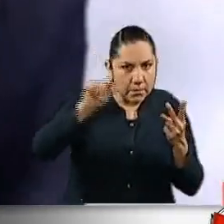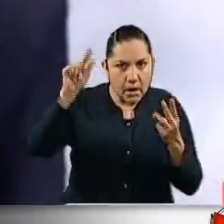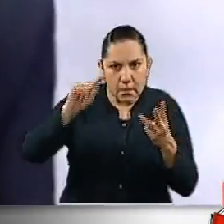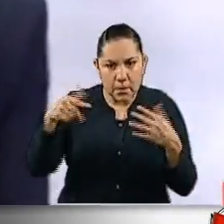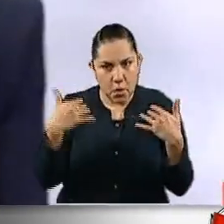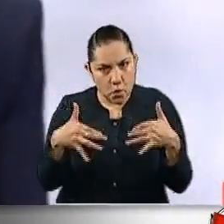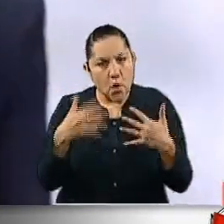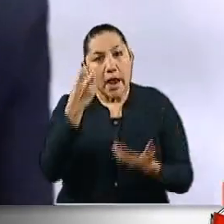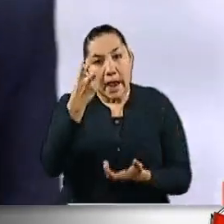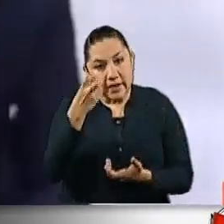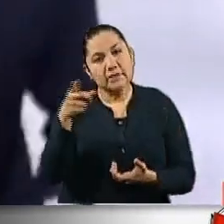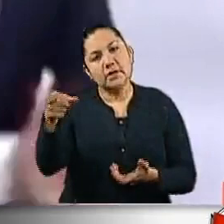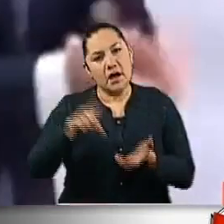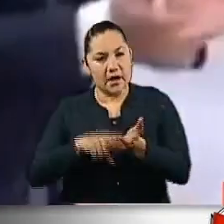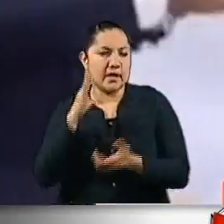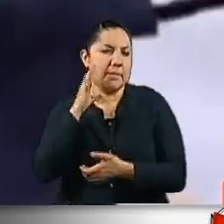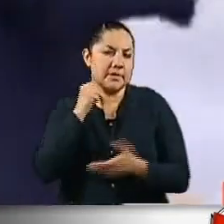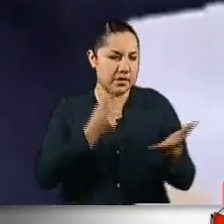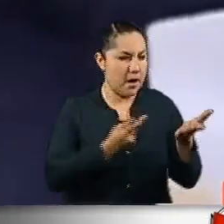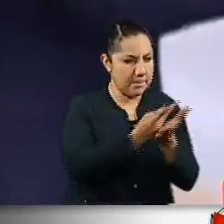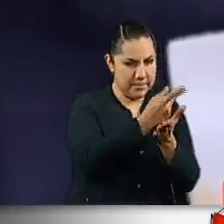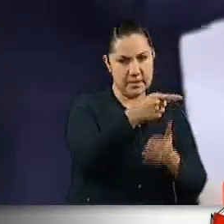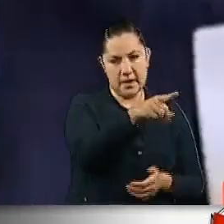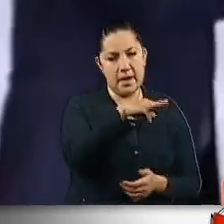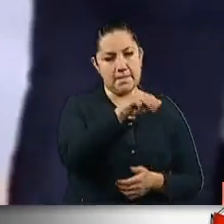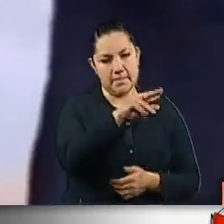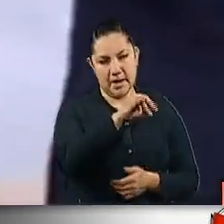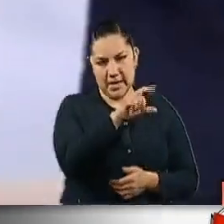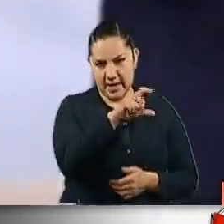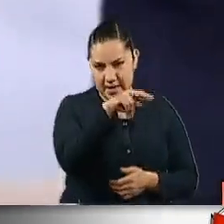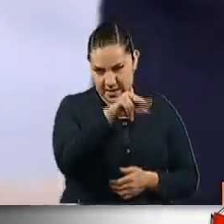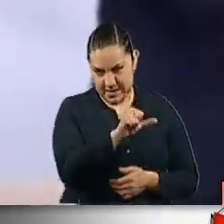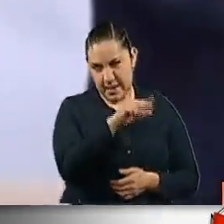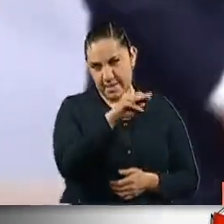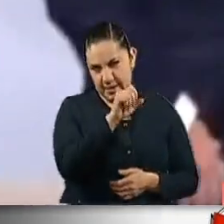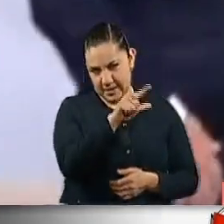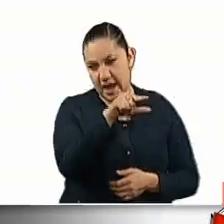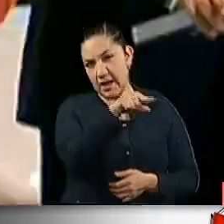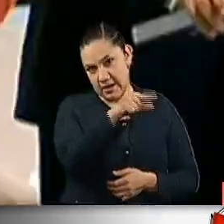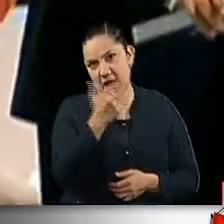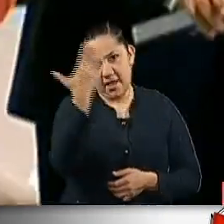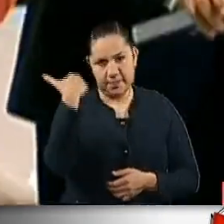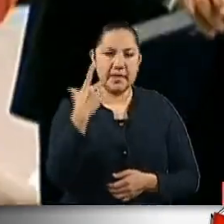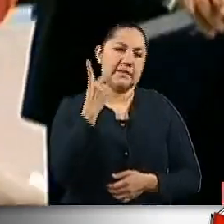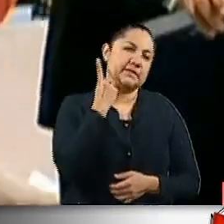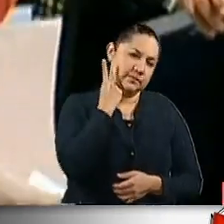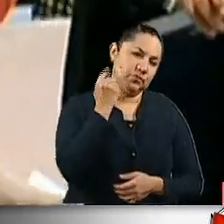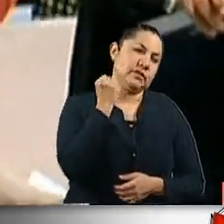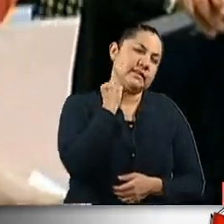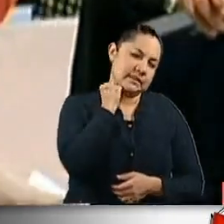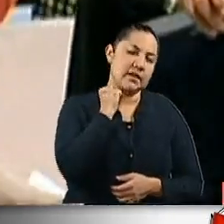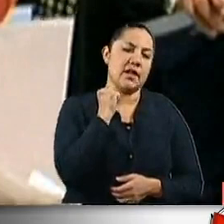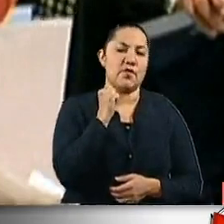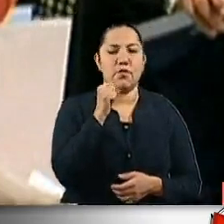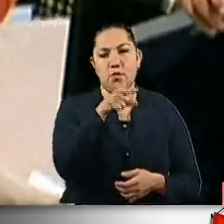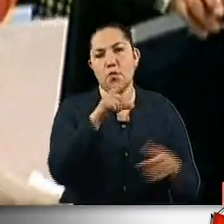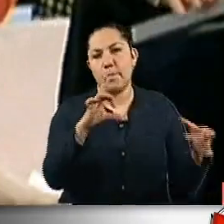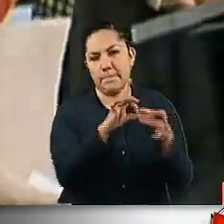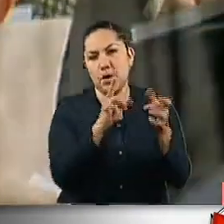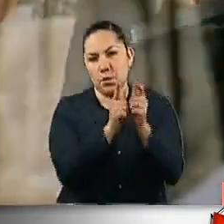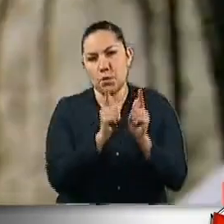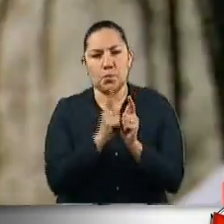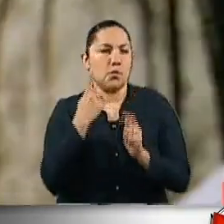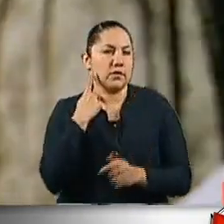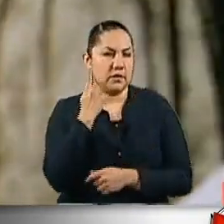Álvarez Bernal, exdiputada y exsenadora por el Partido Acción Nacional. Ha contribuido con su trabajo de lucha,